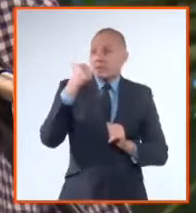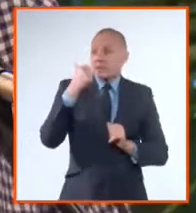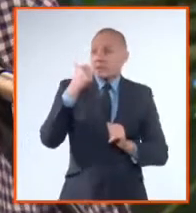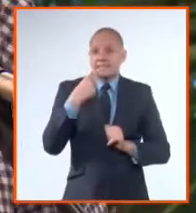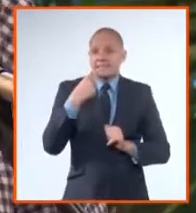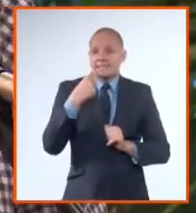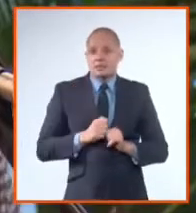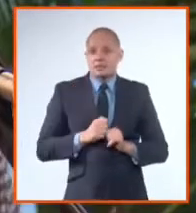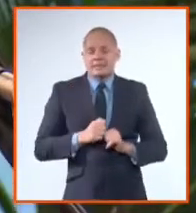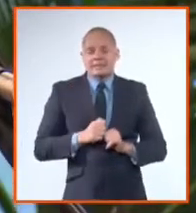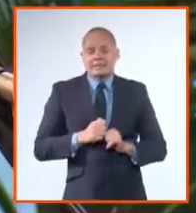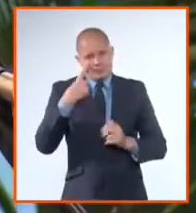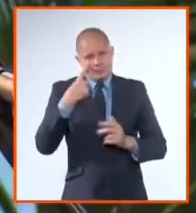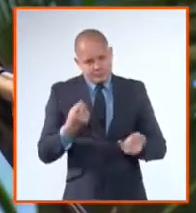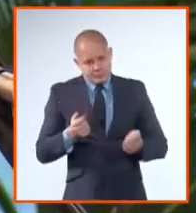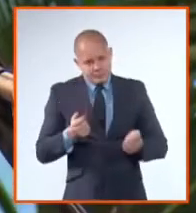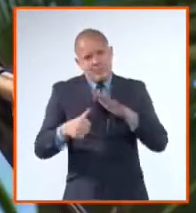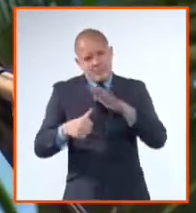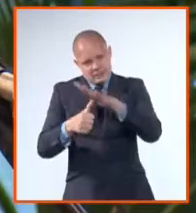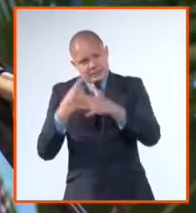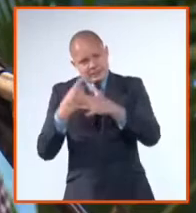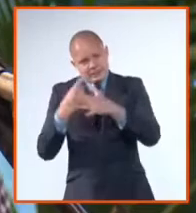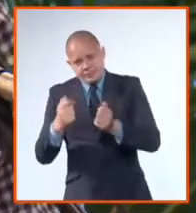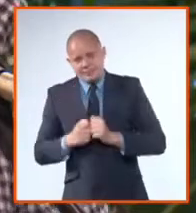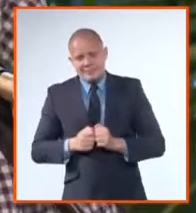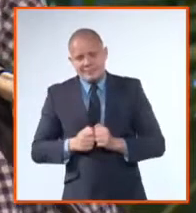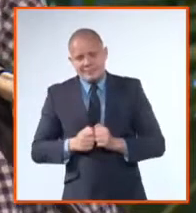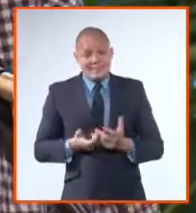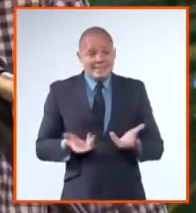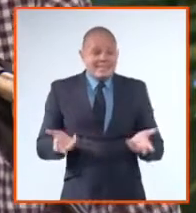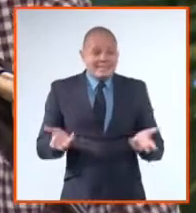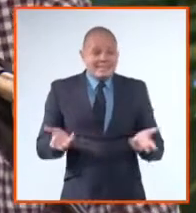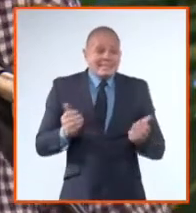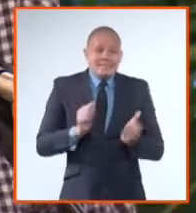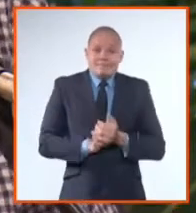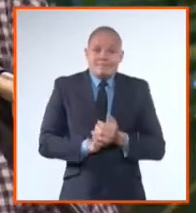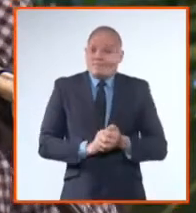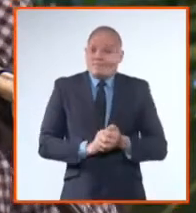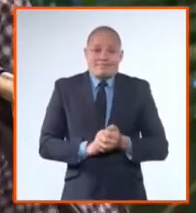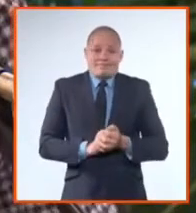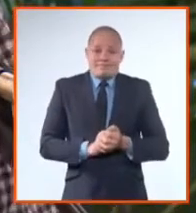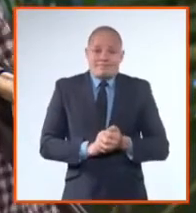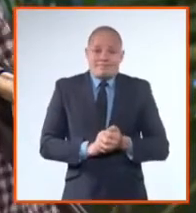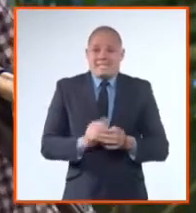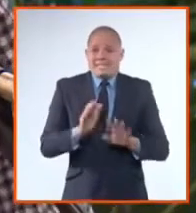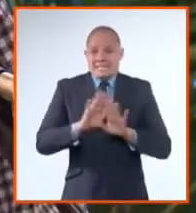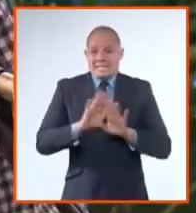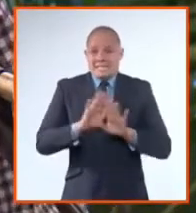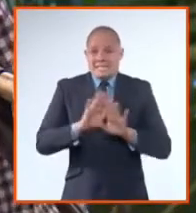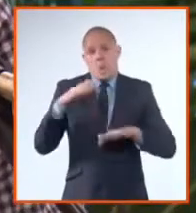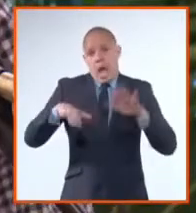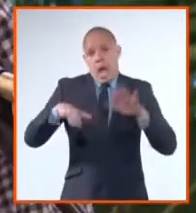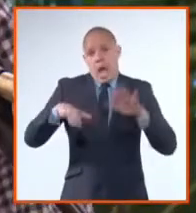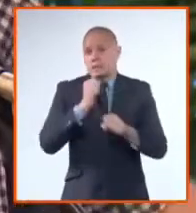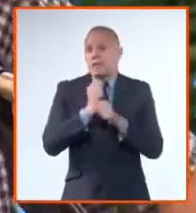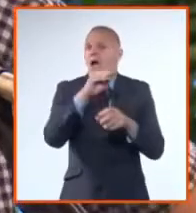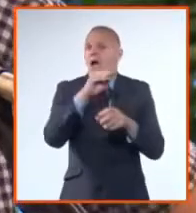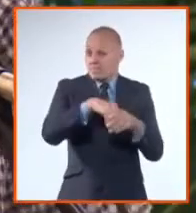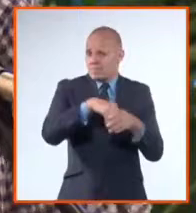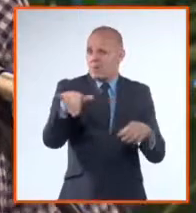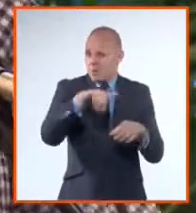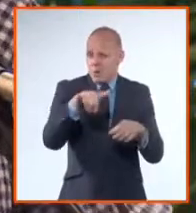a ver, presidente, cuando usted tiene una institución que tiene que elaborar, cualquier organismo lo conoce. Yo he trabajado en la burocracia